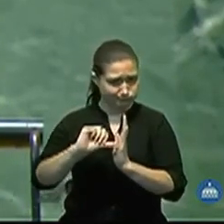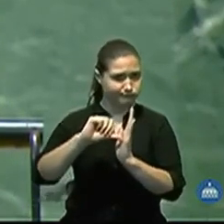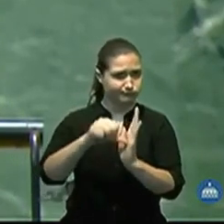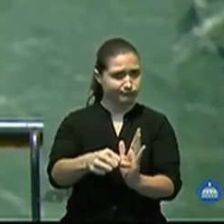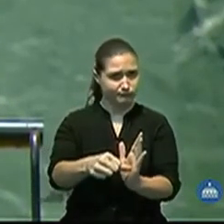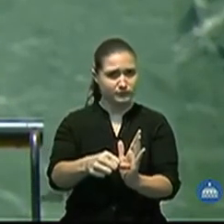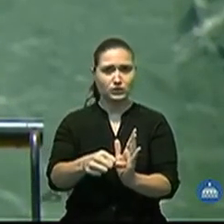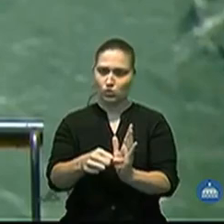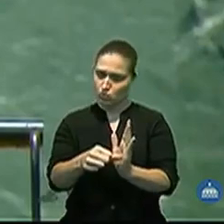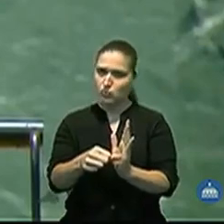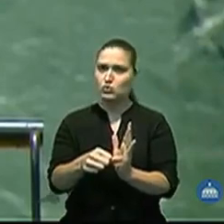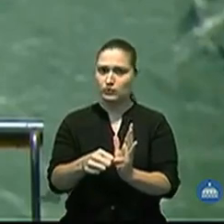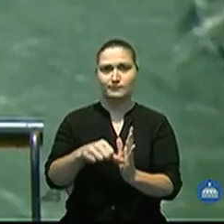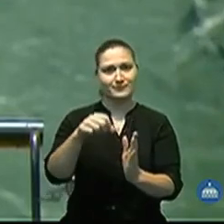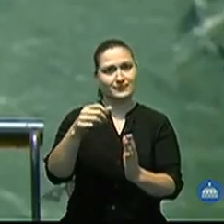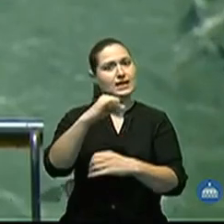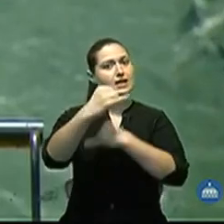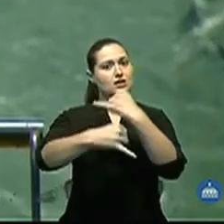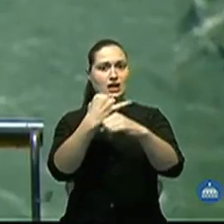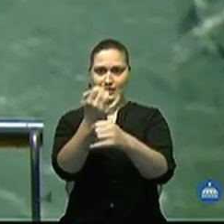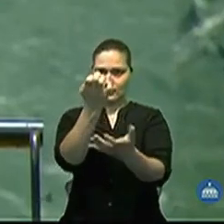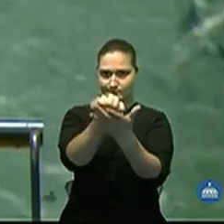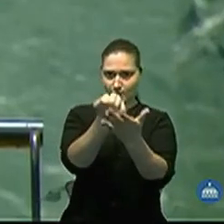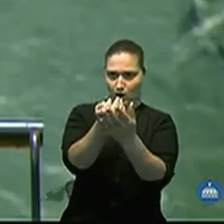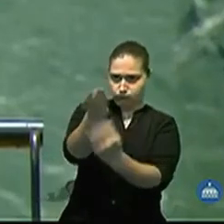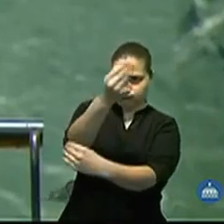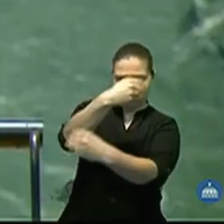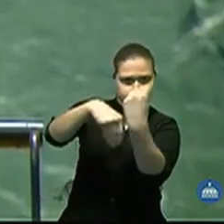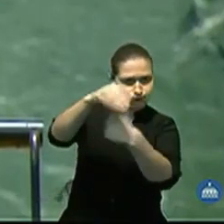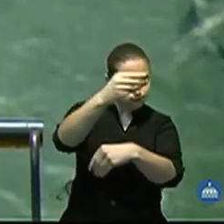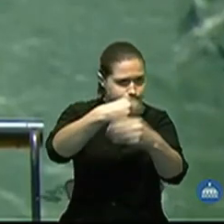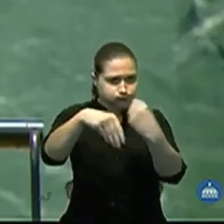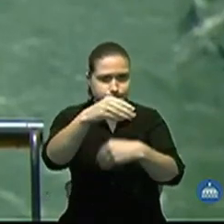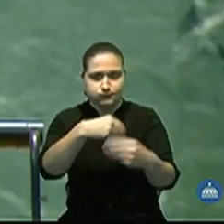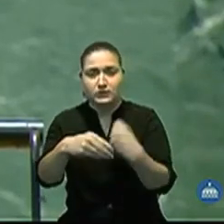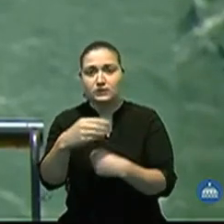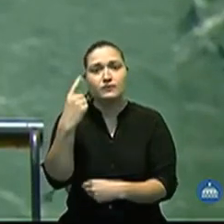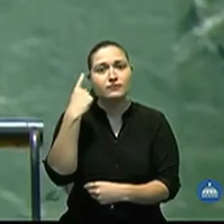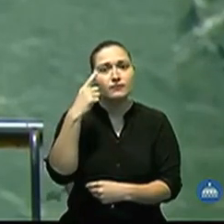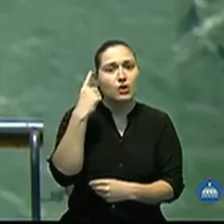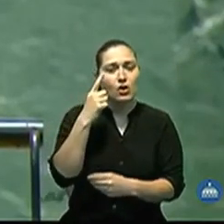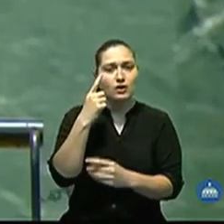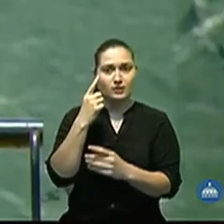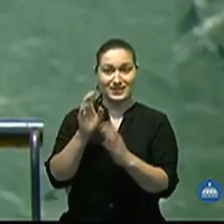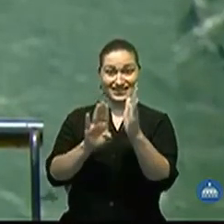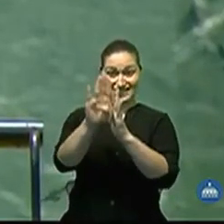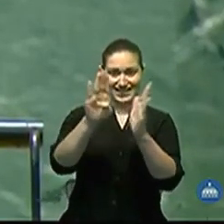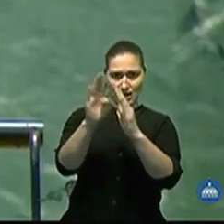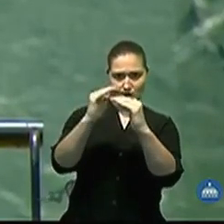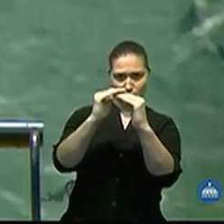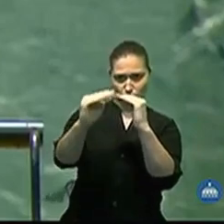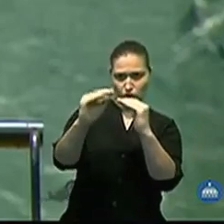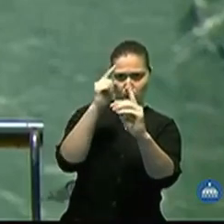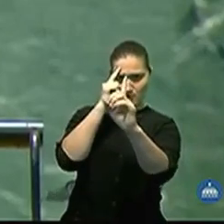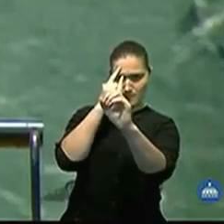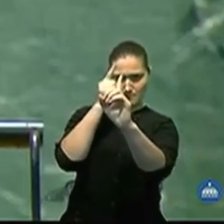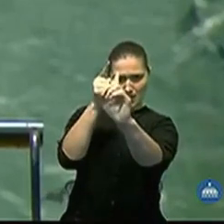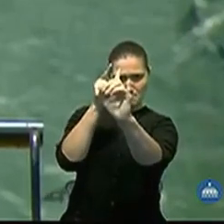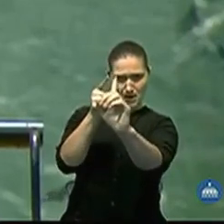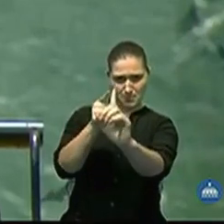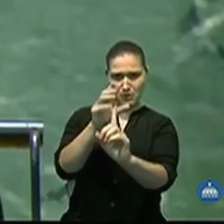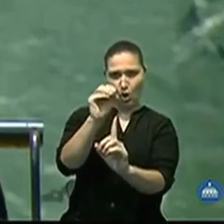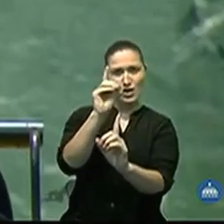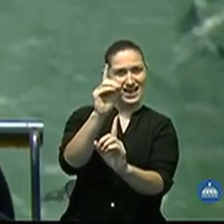el financiamiento internacional para lograr el cumplimiento de los Objetivos de Desarrollo Sostenible, ODS, y muestra